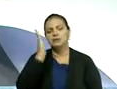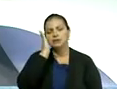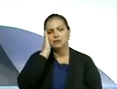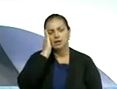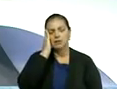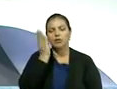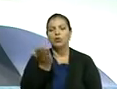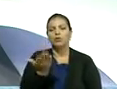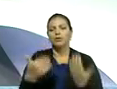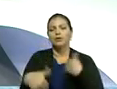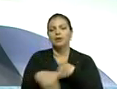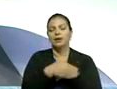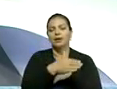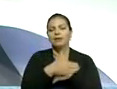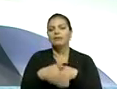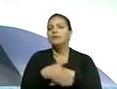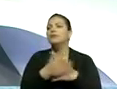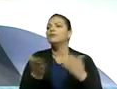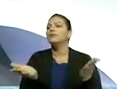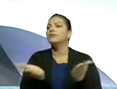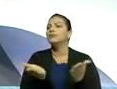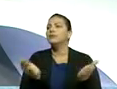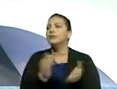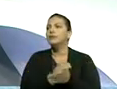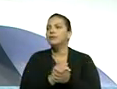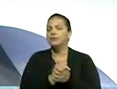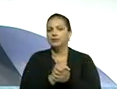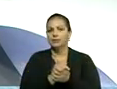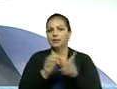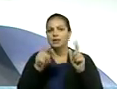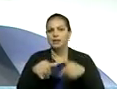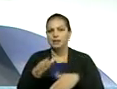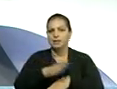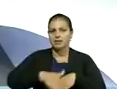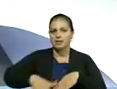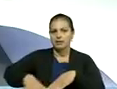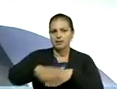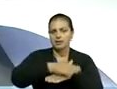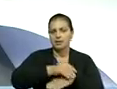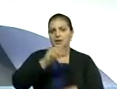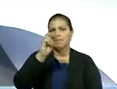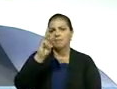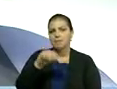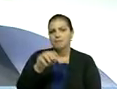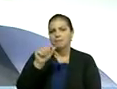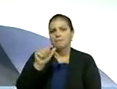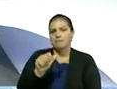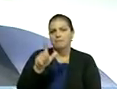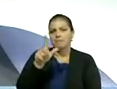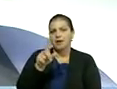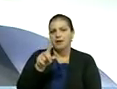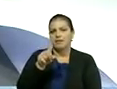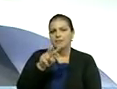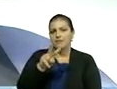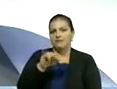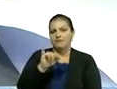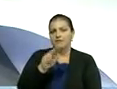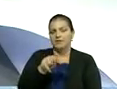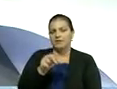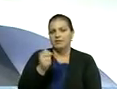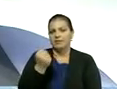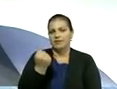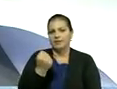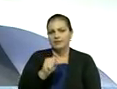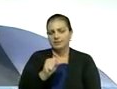pierden. Bien. ¿Dónde es? Aquí está. El sector Las Malvinas, Huguito. Ya. Este es el sector Las Malvinas, la